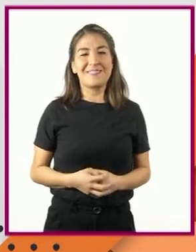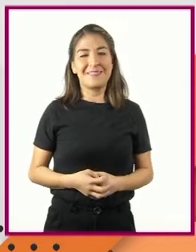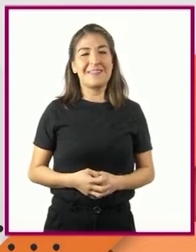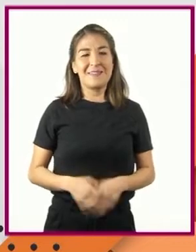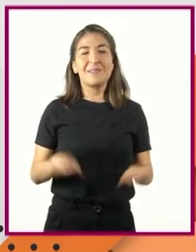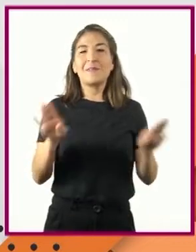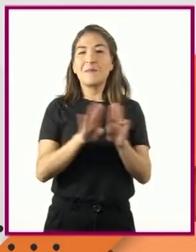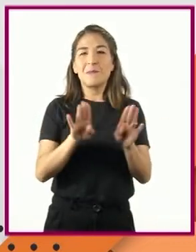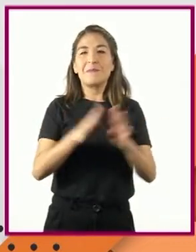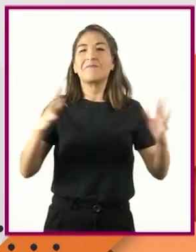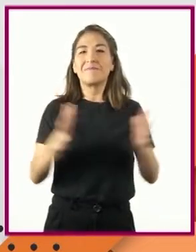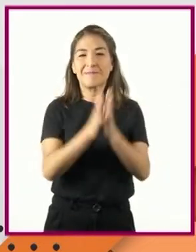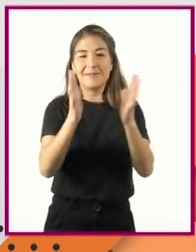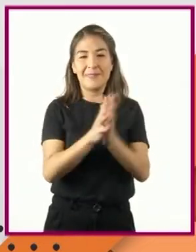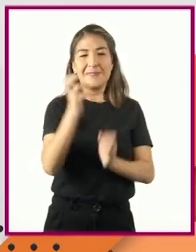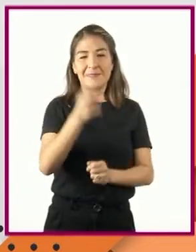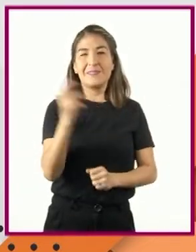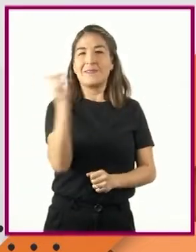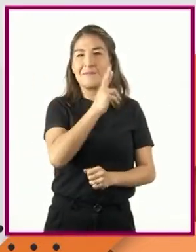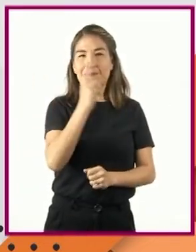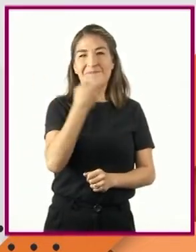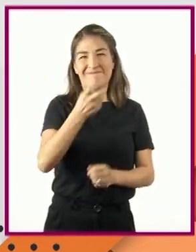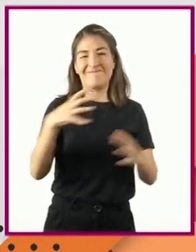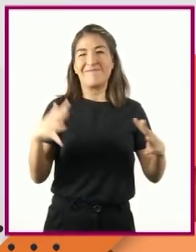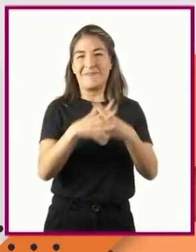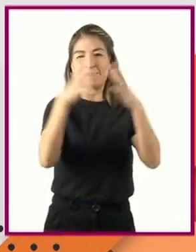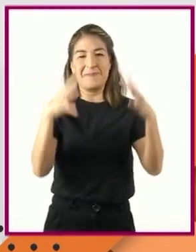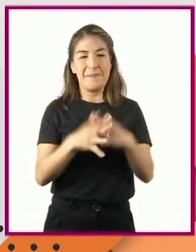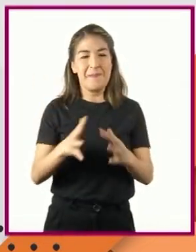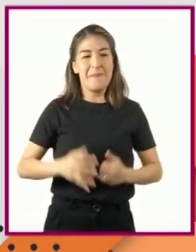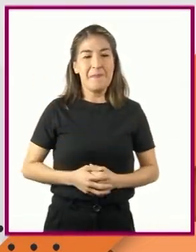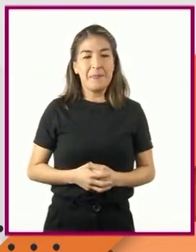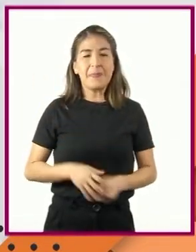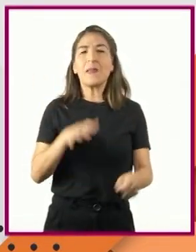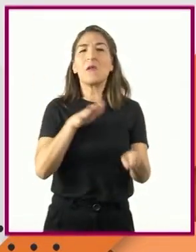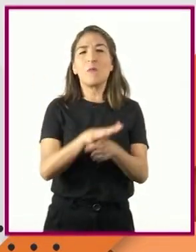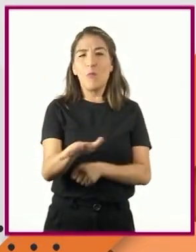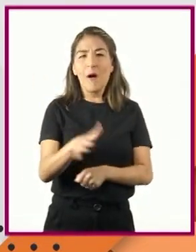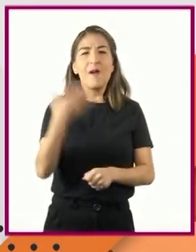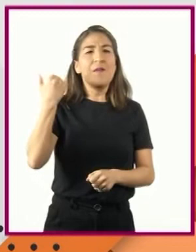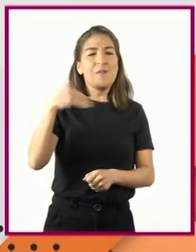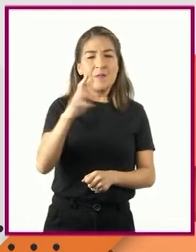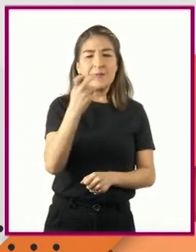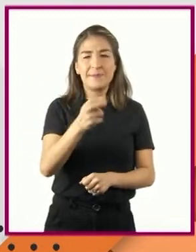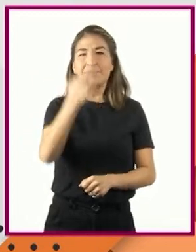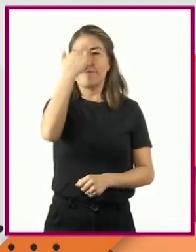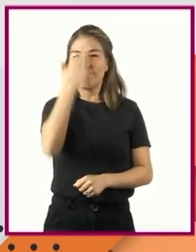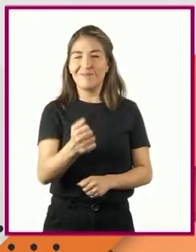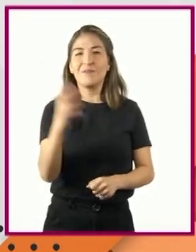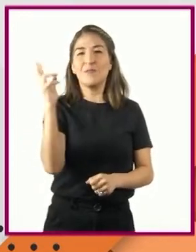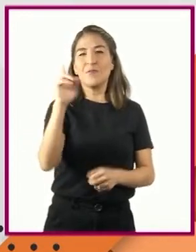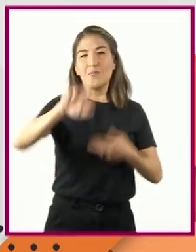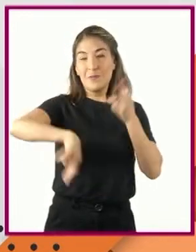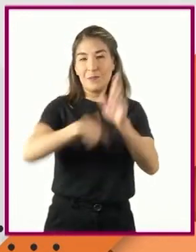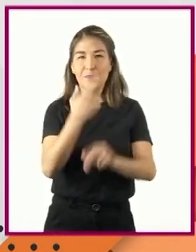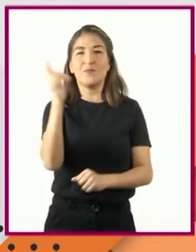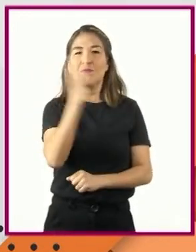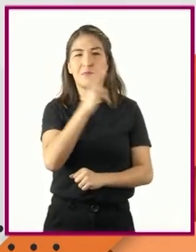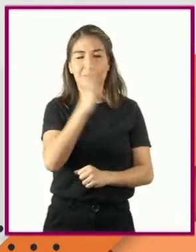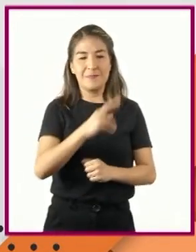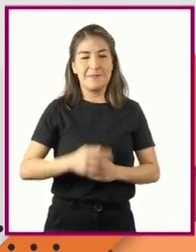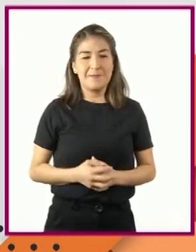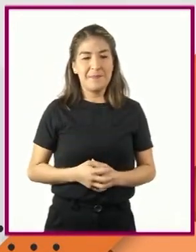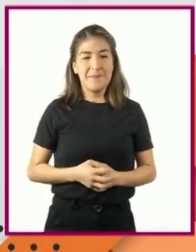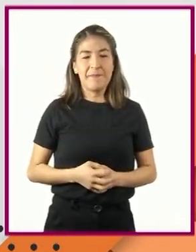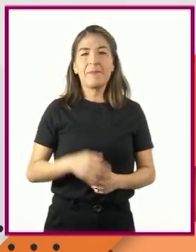¿Cómo fue la participación de Rusia en la Gran Guerra? ¿Cuáles fueron las causas de la Revolución Rusa?